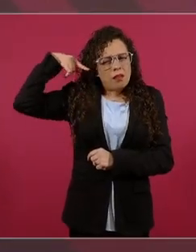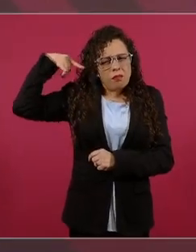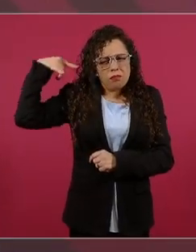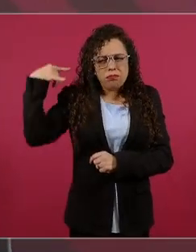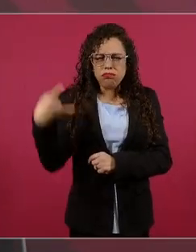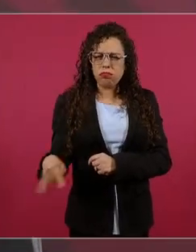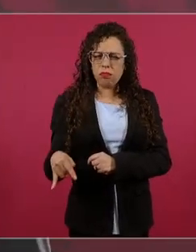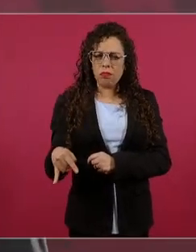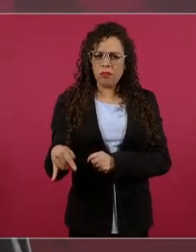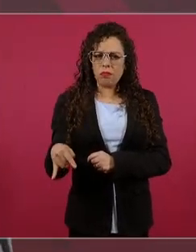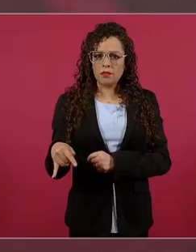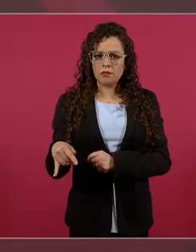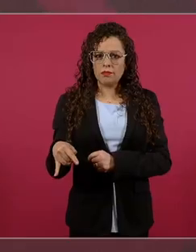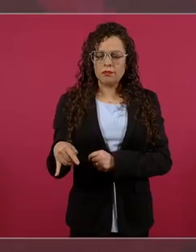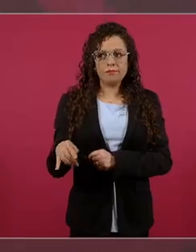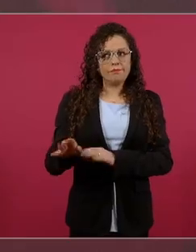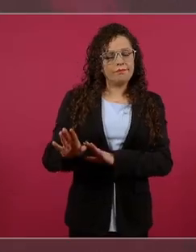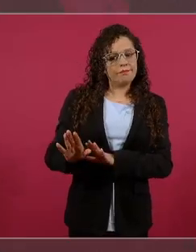no actuaron